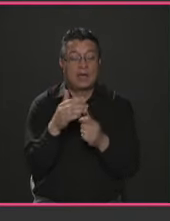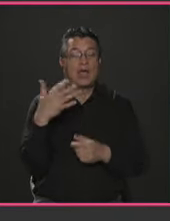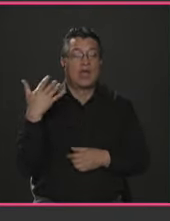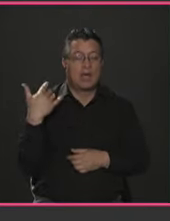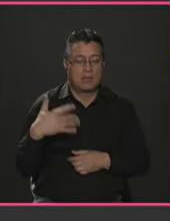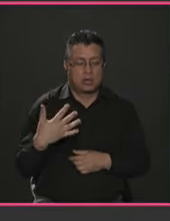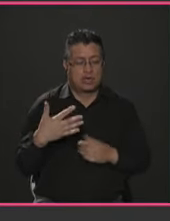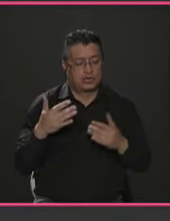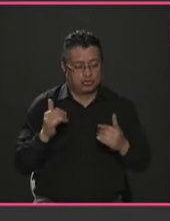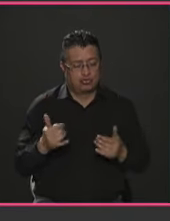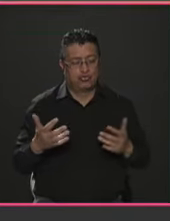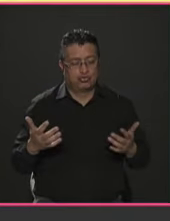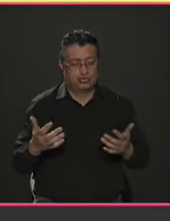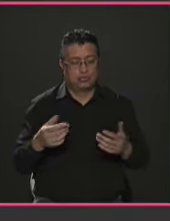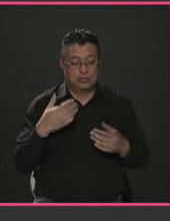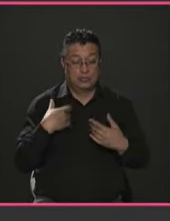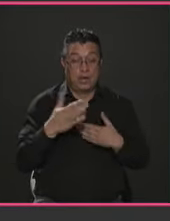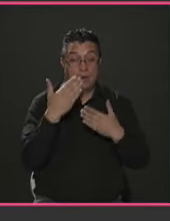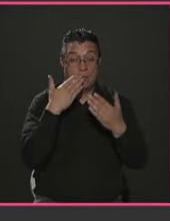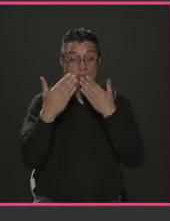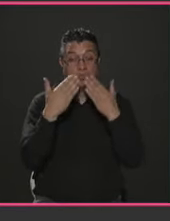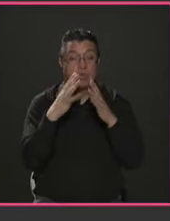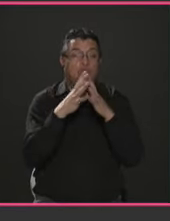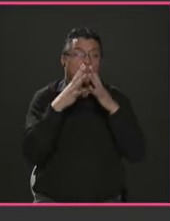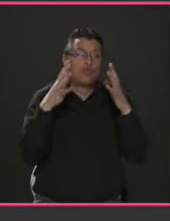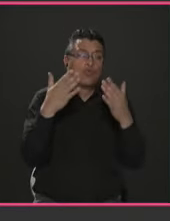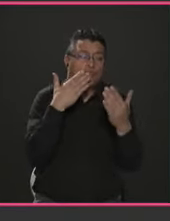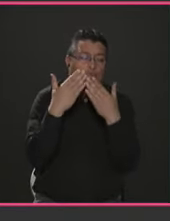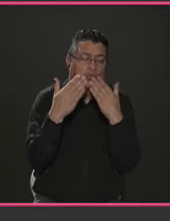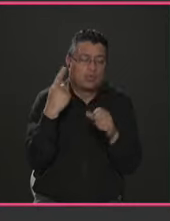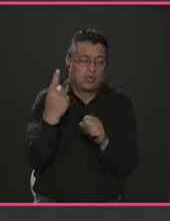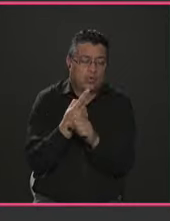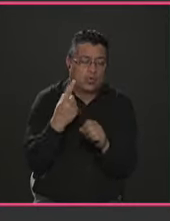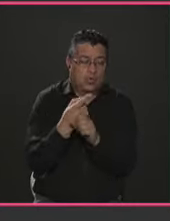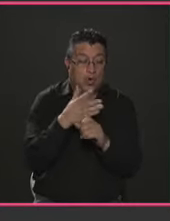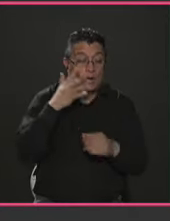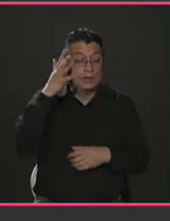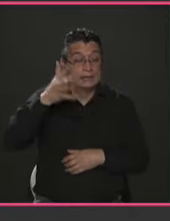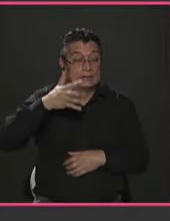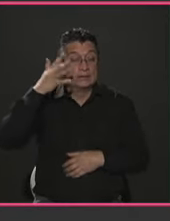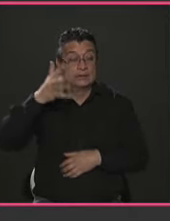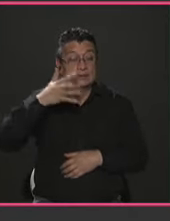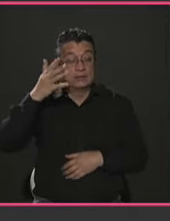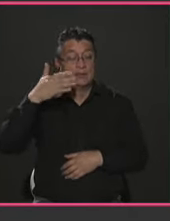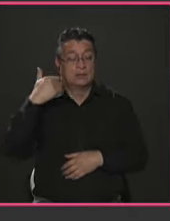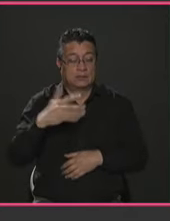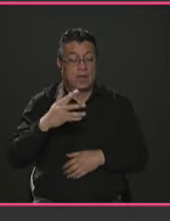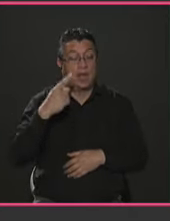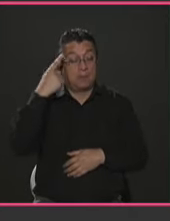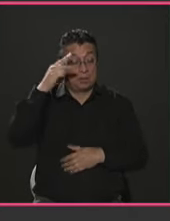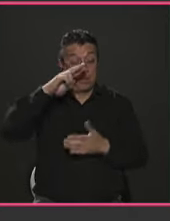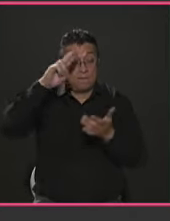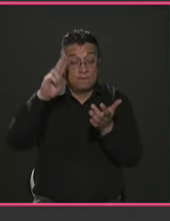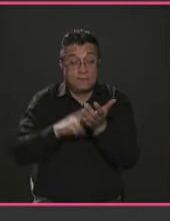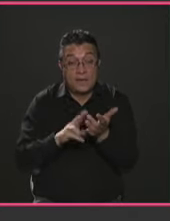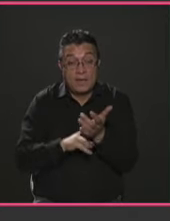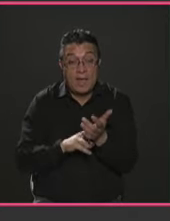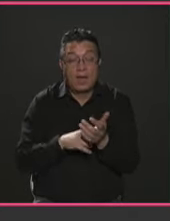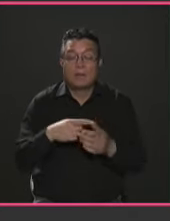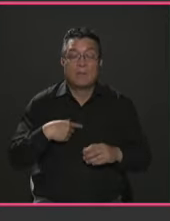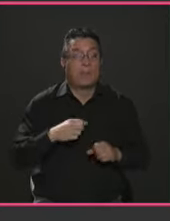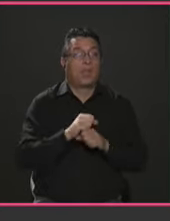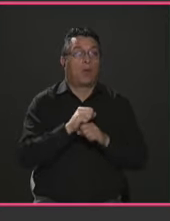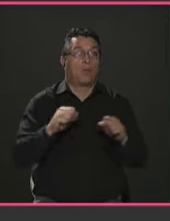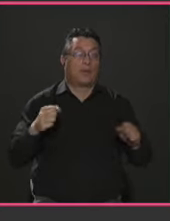sí eh estuvimos conversando mucho mucho mucho en varias charlas pero en realidad eh No nos